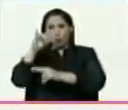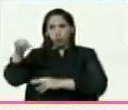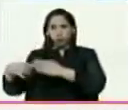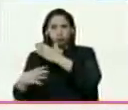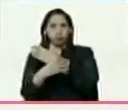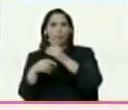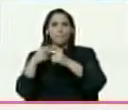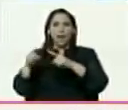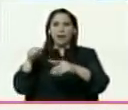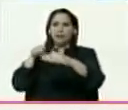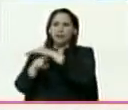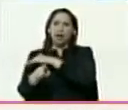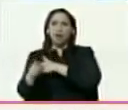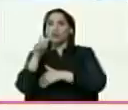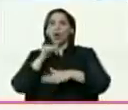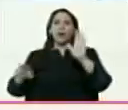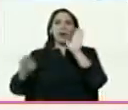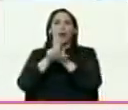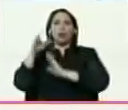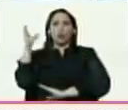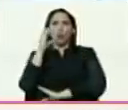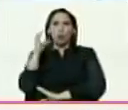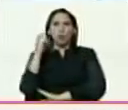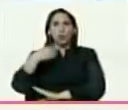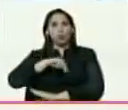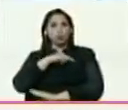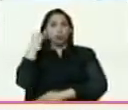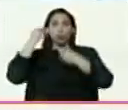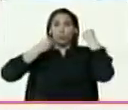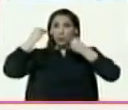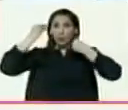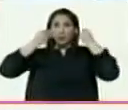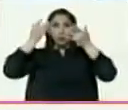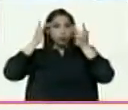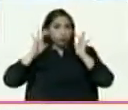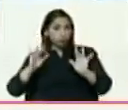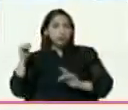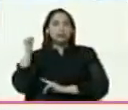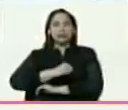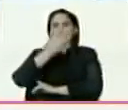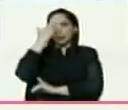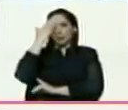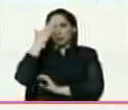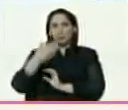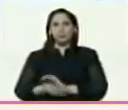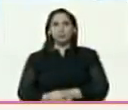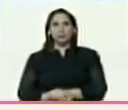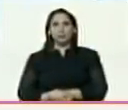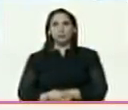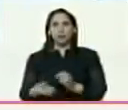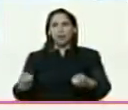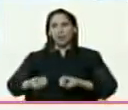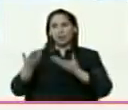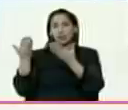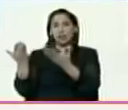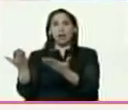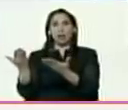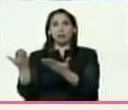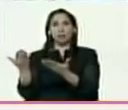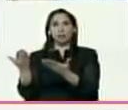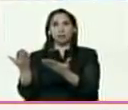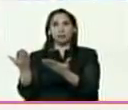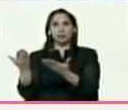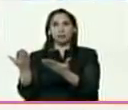ilegalmente a colombia nosotros pensamos podemos suponer que si lo sabían se entregaron en tres frentes